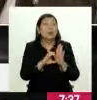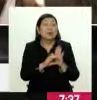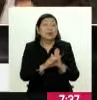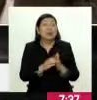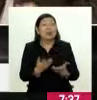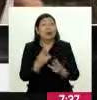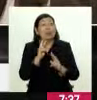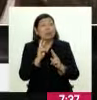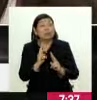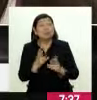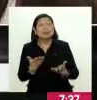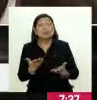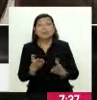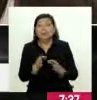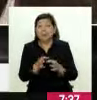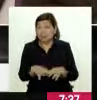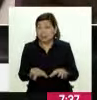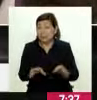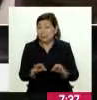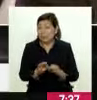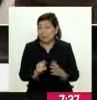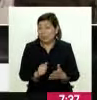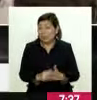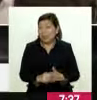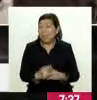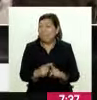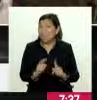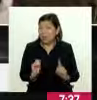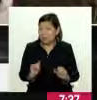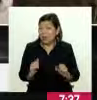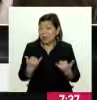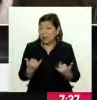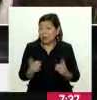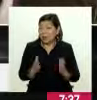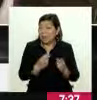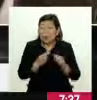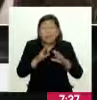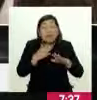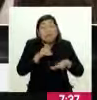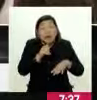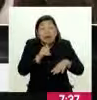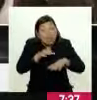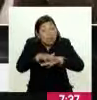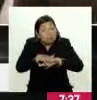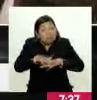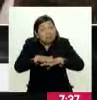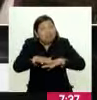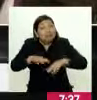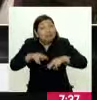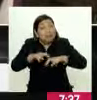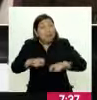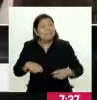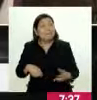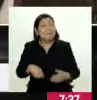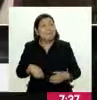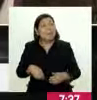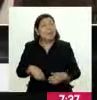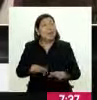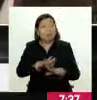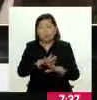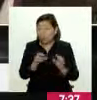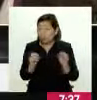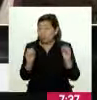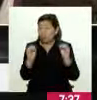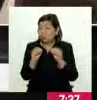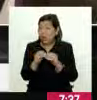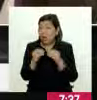fuero militar y policial. O sea, pero eso todavía es materia de investigación. Lo que sí está claro es que el Ministerio Público tiene toda la